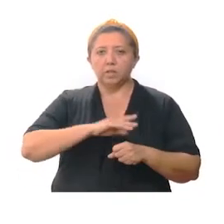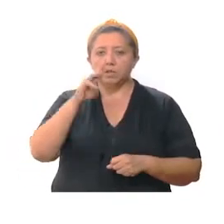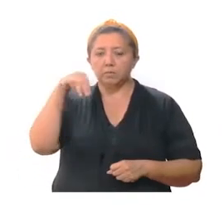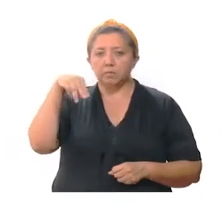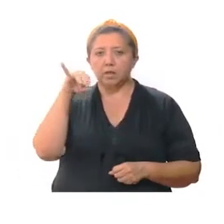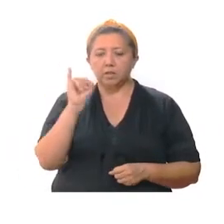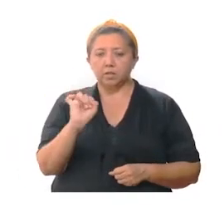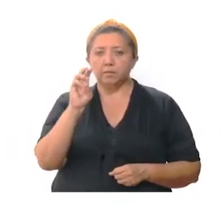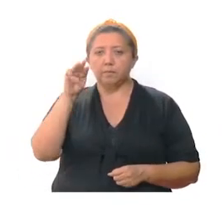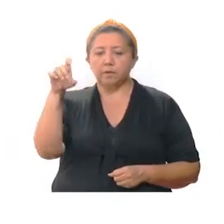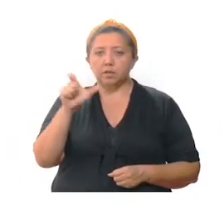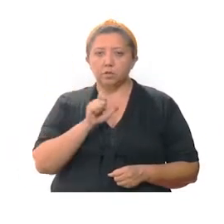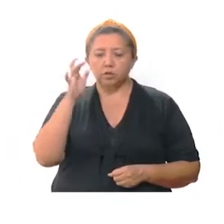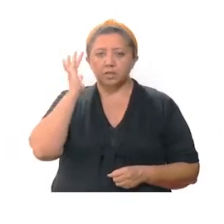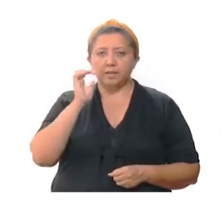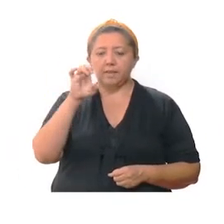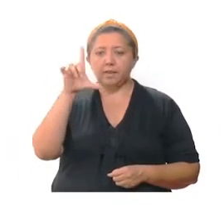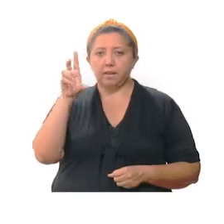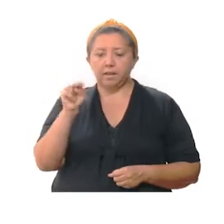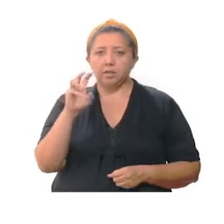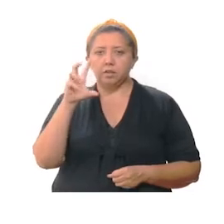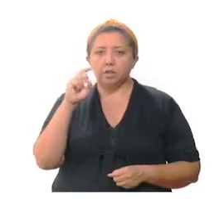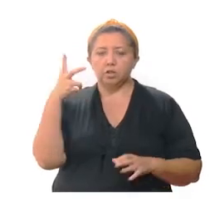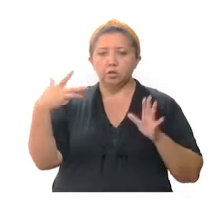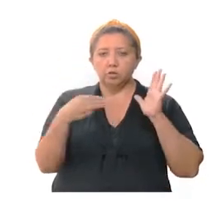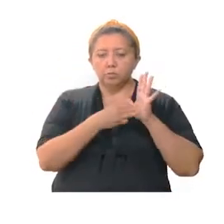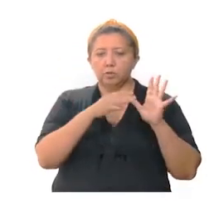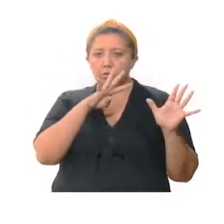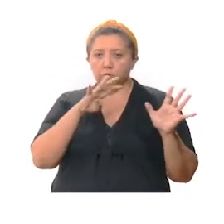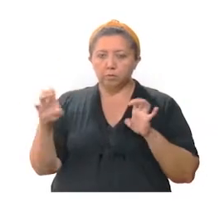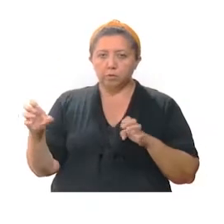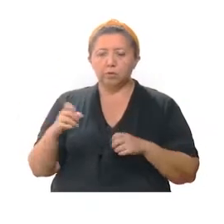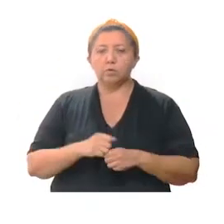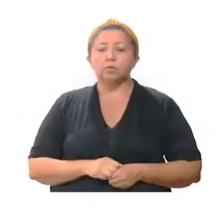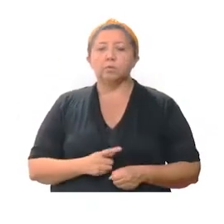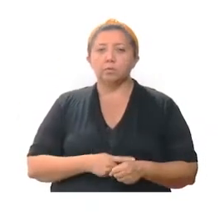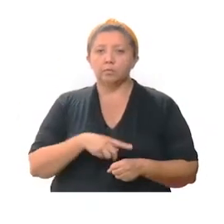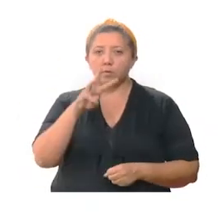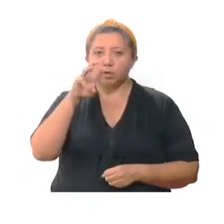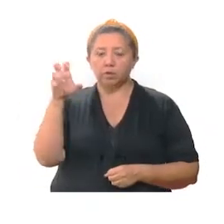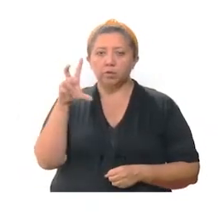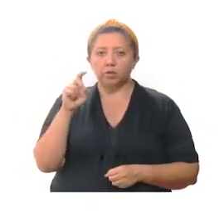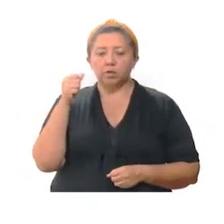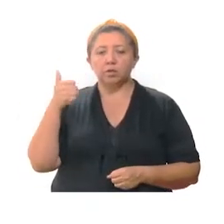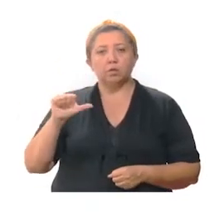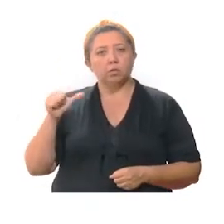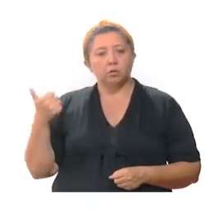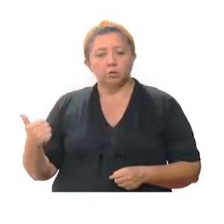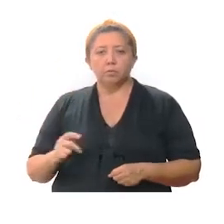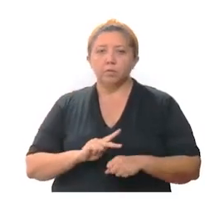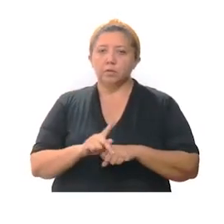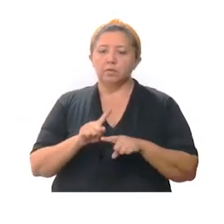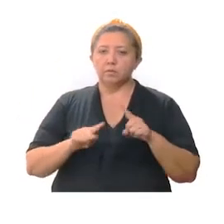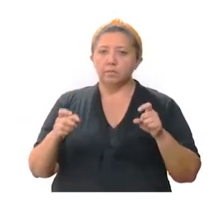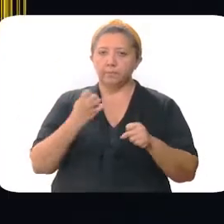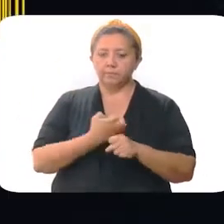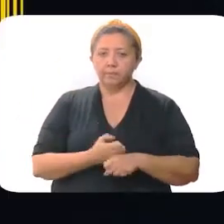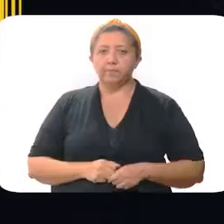Maní, Maxcanú y Santa Elena. De los 38,900 casos positivos, 336 son de otro país u otro